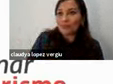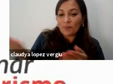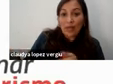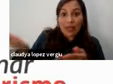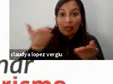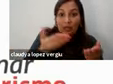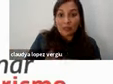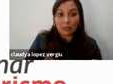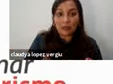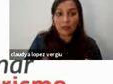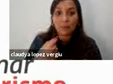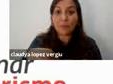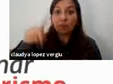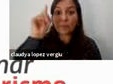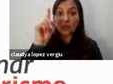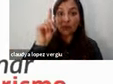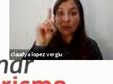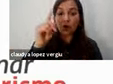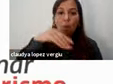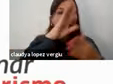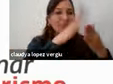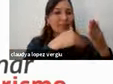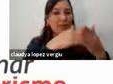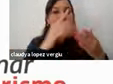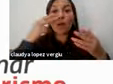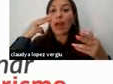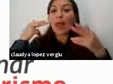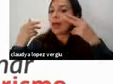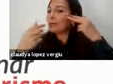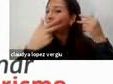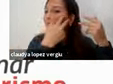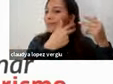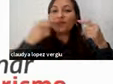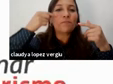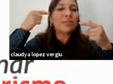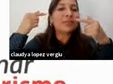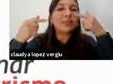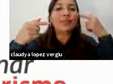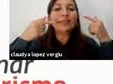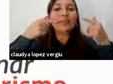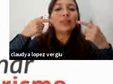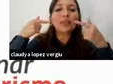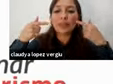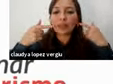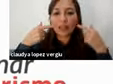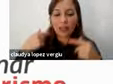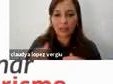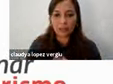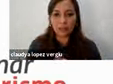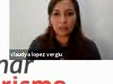ellos, primero lo que hacíamos, pintábamos su cara como nuestro costumbre siempre lo hacemos, es nuestro